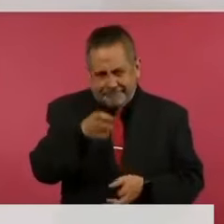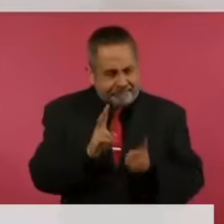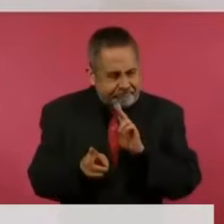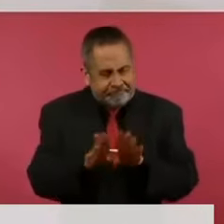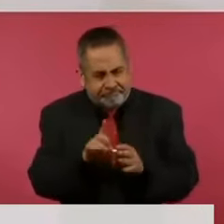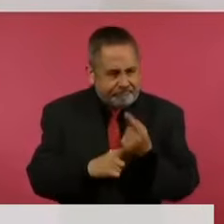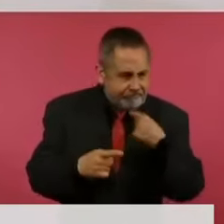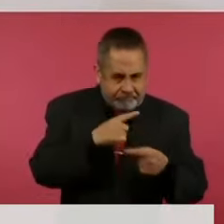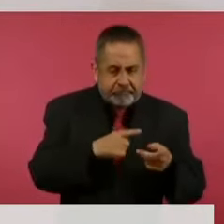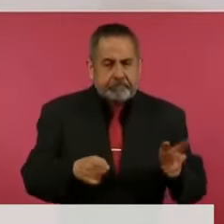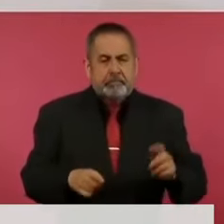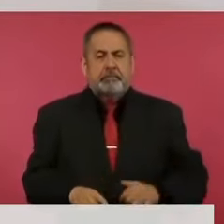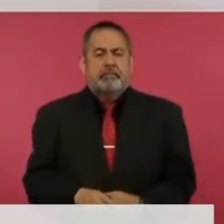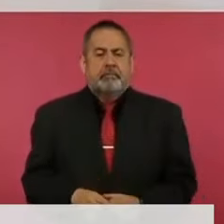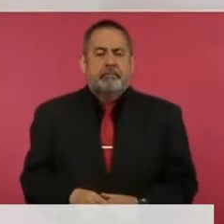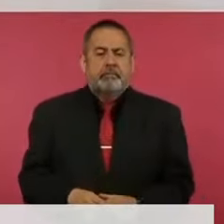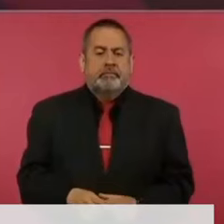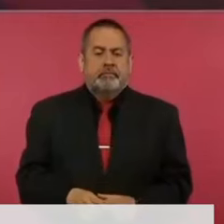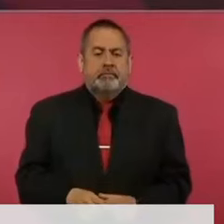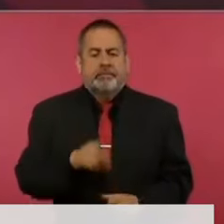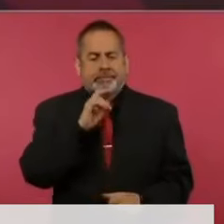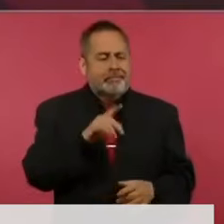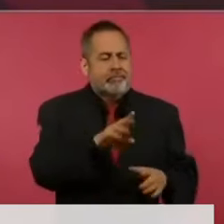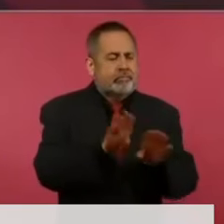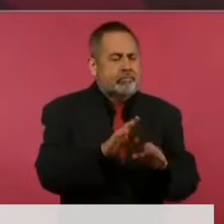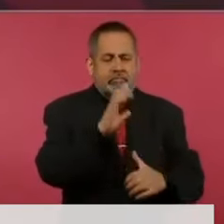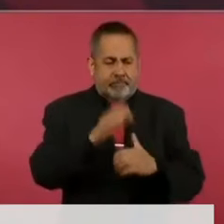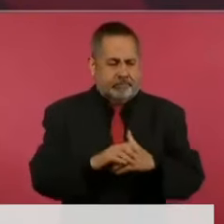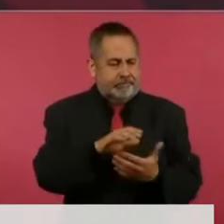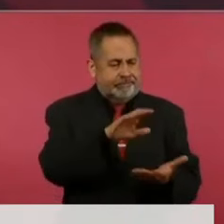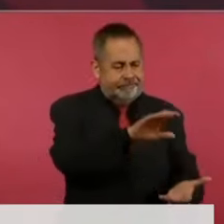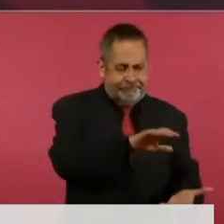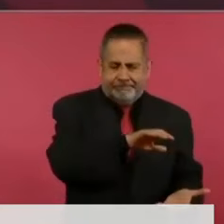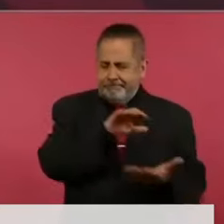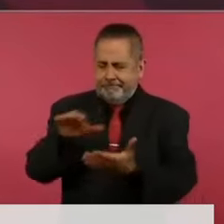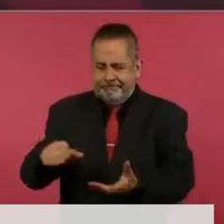y lo de la transición.